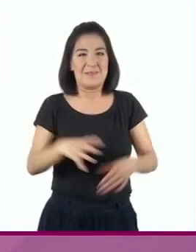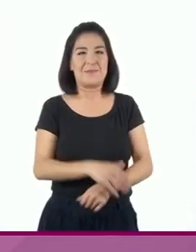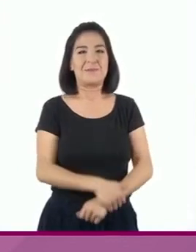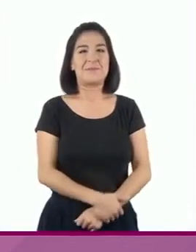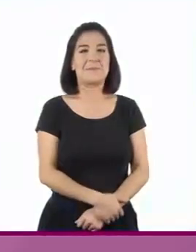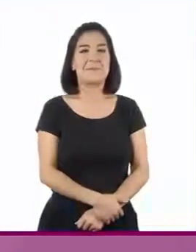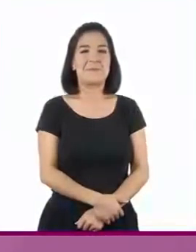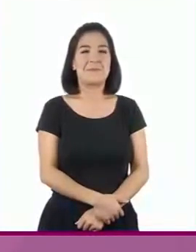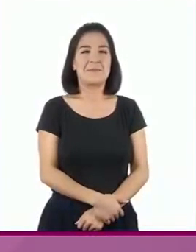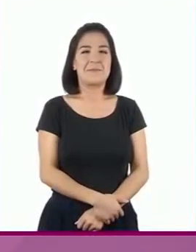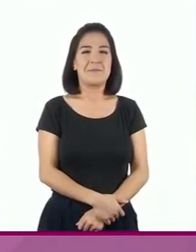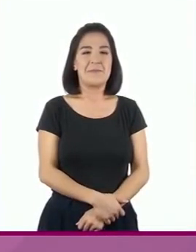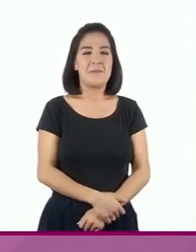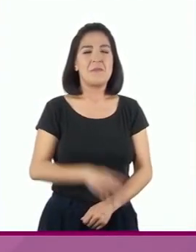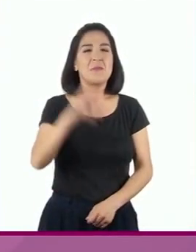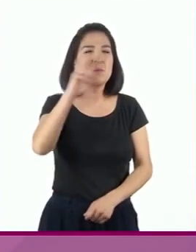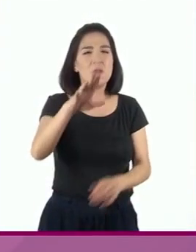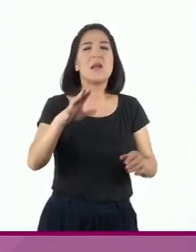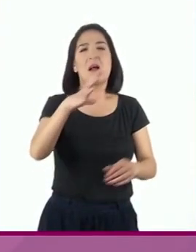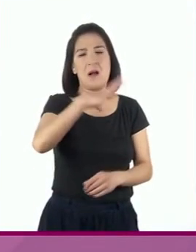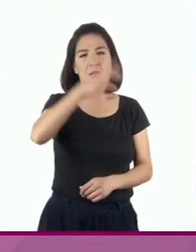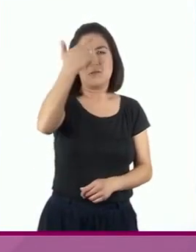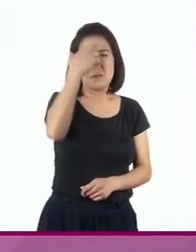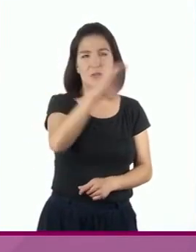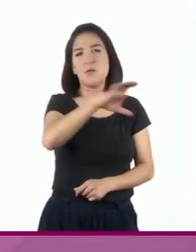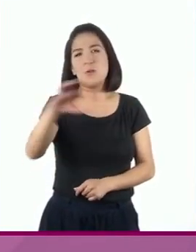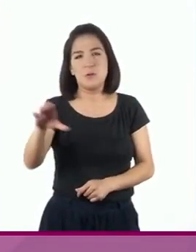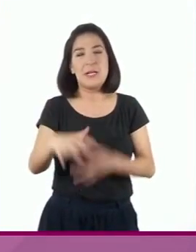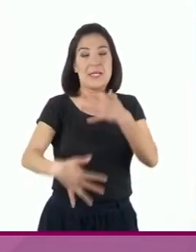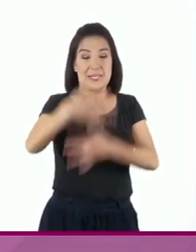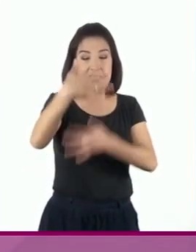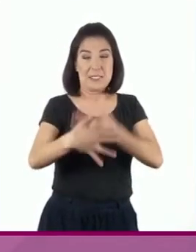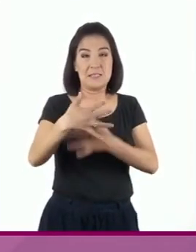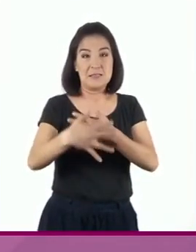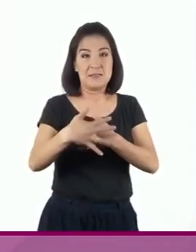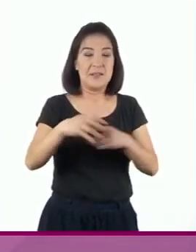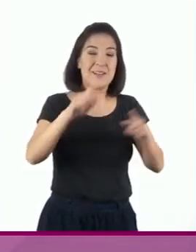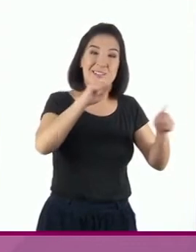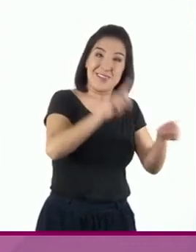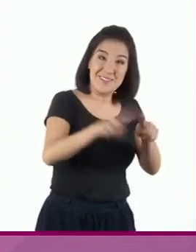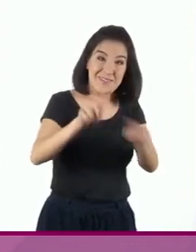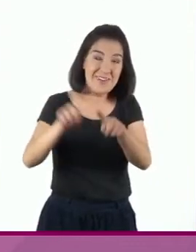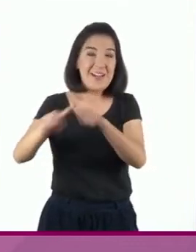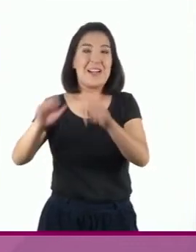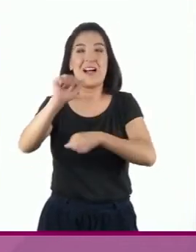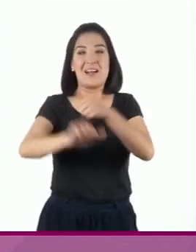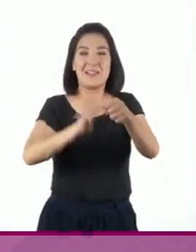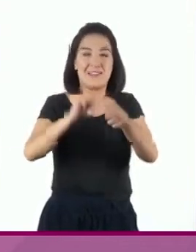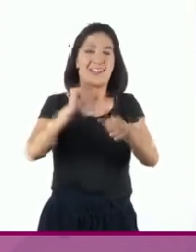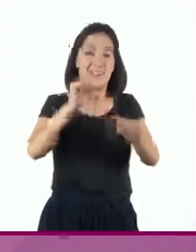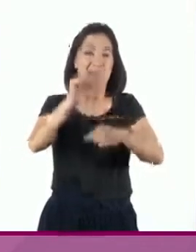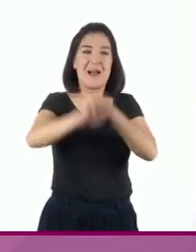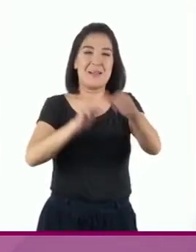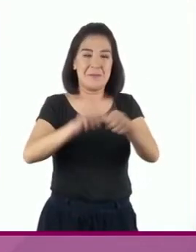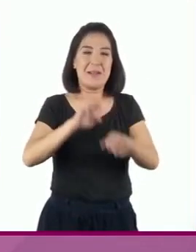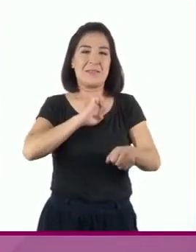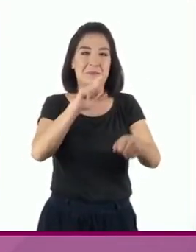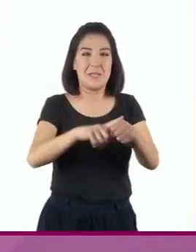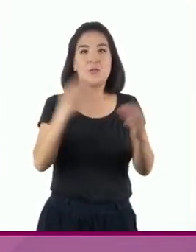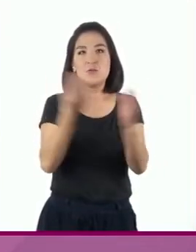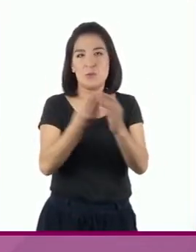¿Y sabían que pueden alcanzar un peso de 250 kilogramos? Observen los siguientes